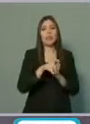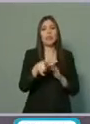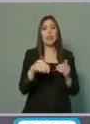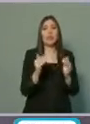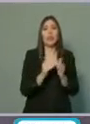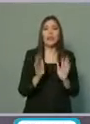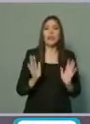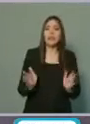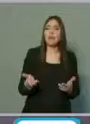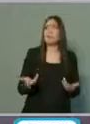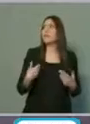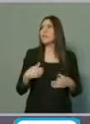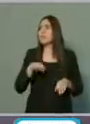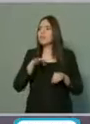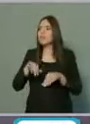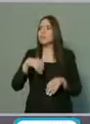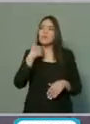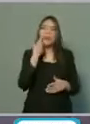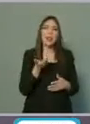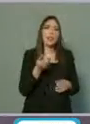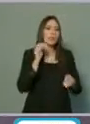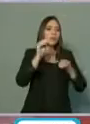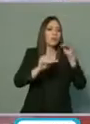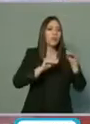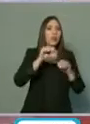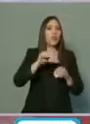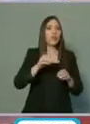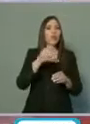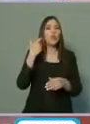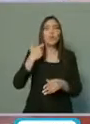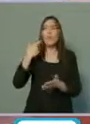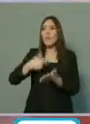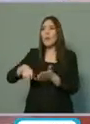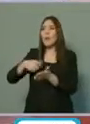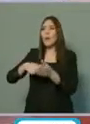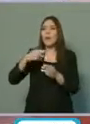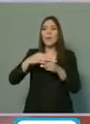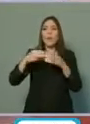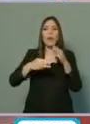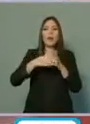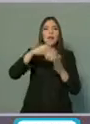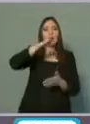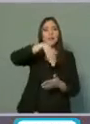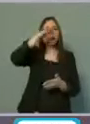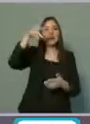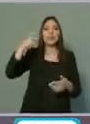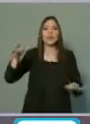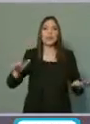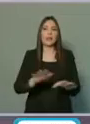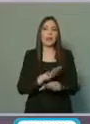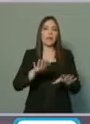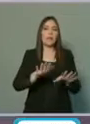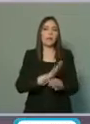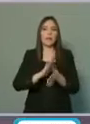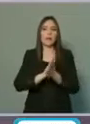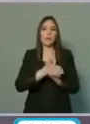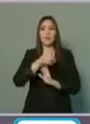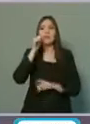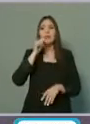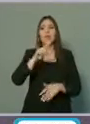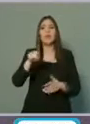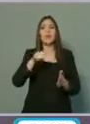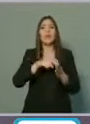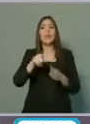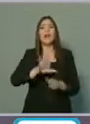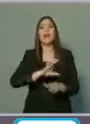entonces, bueno, quiero seguir trabajando porque ahora quiero amueblarla, pintarla. Y eso es todo el tiempo estar cambiando. Una zona de confort es una zona negativa donde